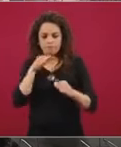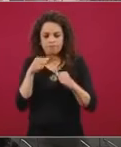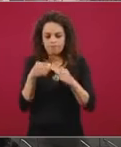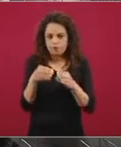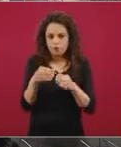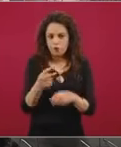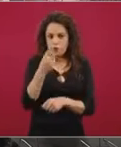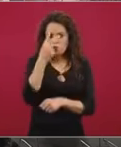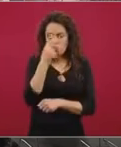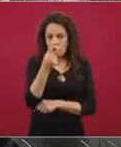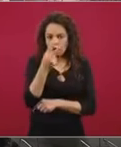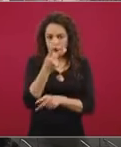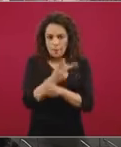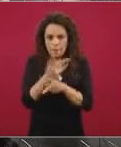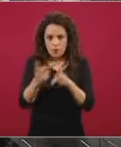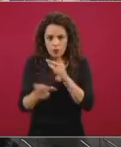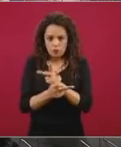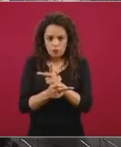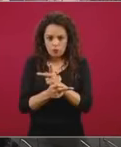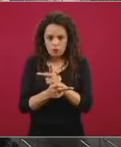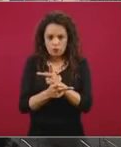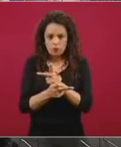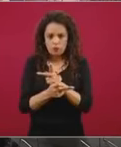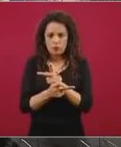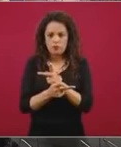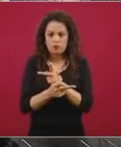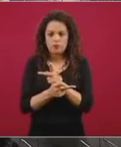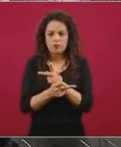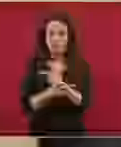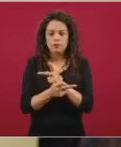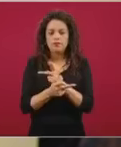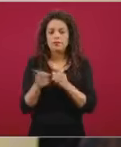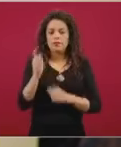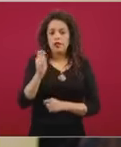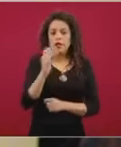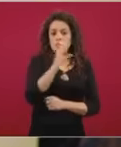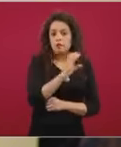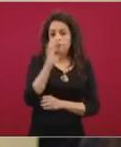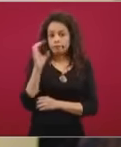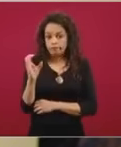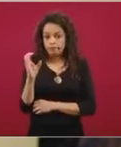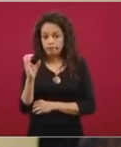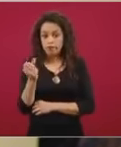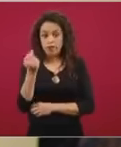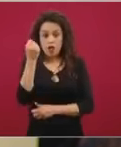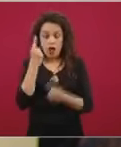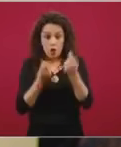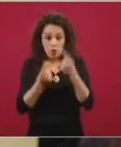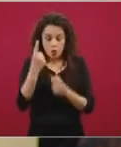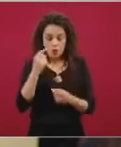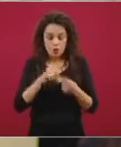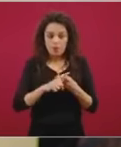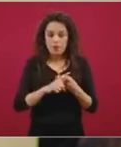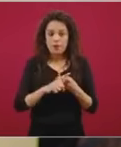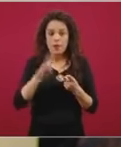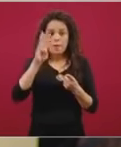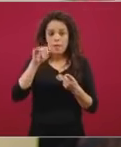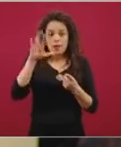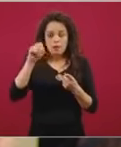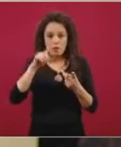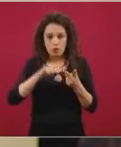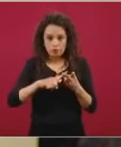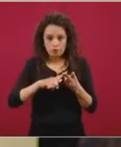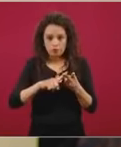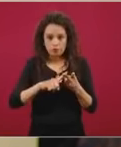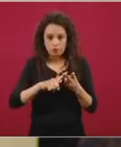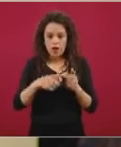que son los gigantes de los oligopolios de la comida chatarra, ¿no? Coca-Cola en algunos artículos, Bimbo en pan de caja